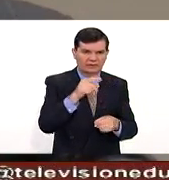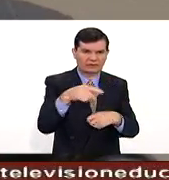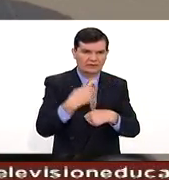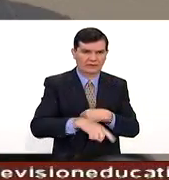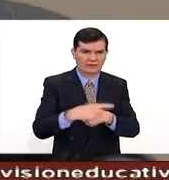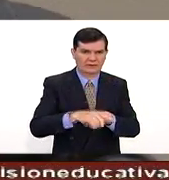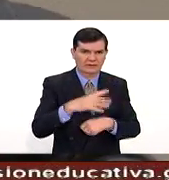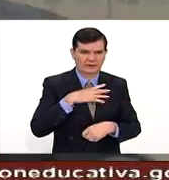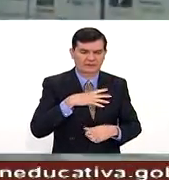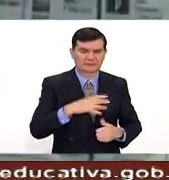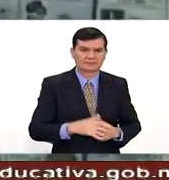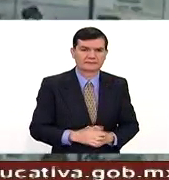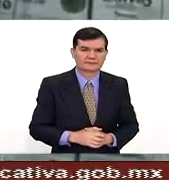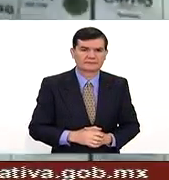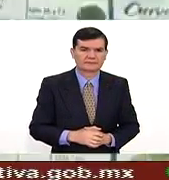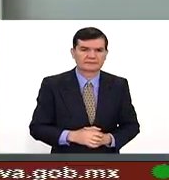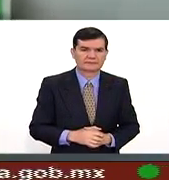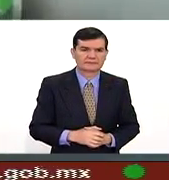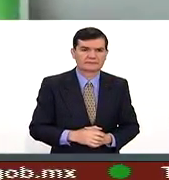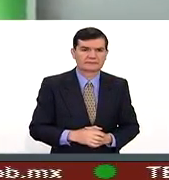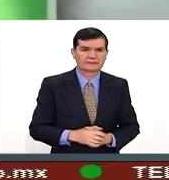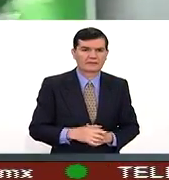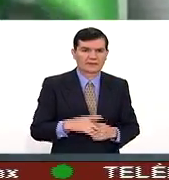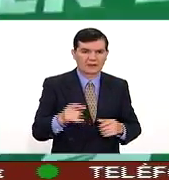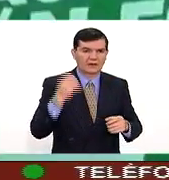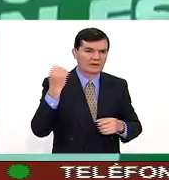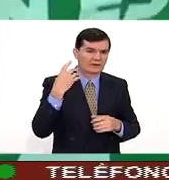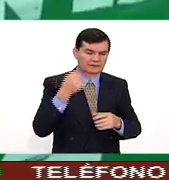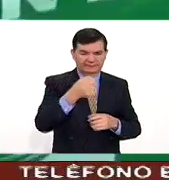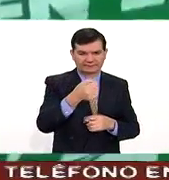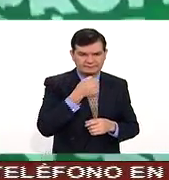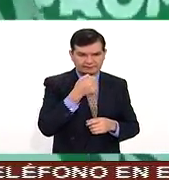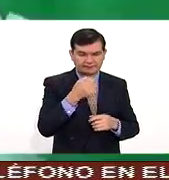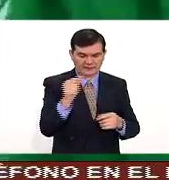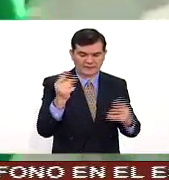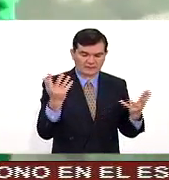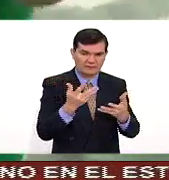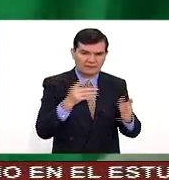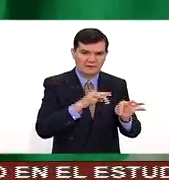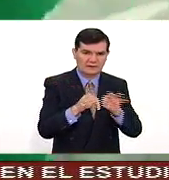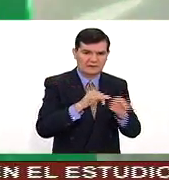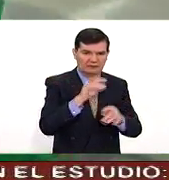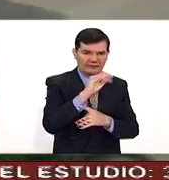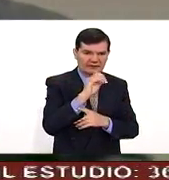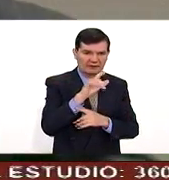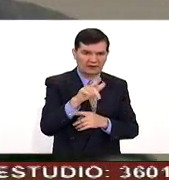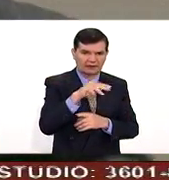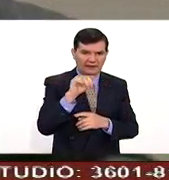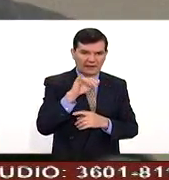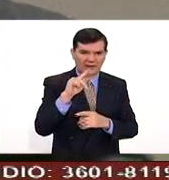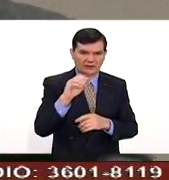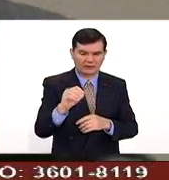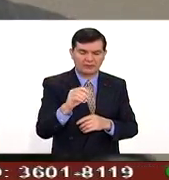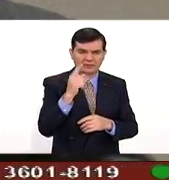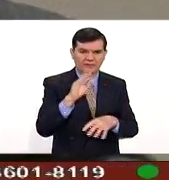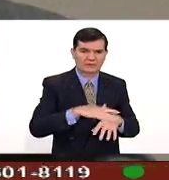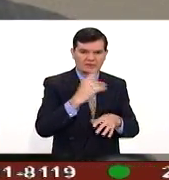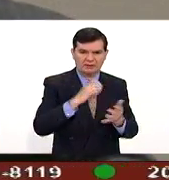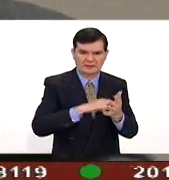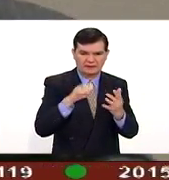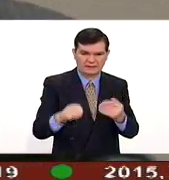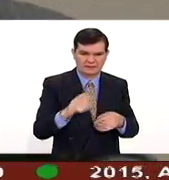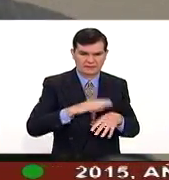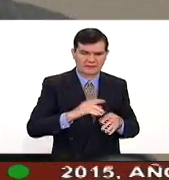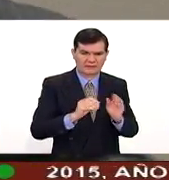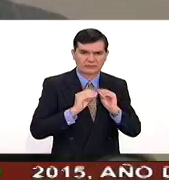daños que me ha ocasionado. En conferencia de prensa dijo que las acciones del fiscal Nieto Castillo, por ejemplo, la